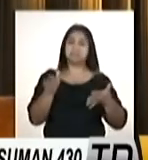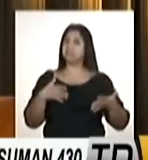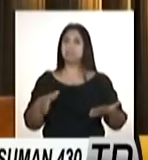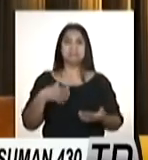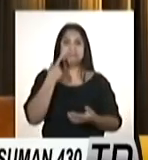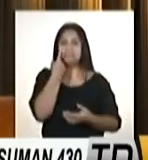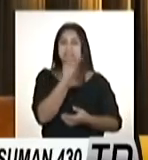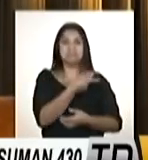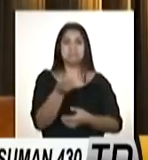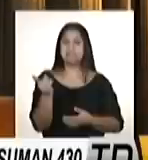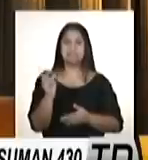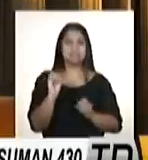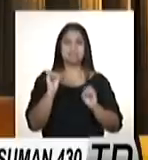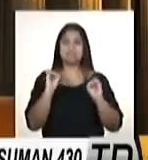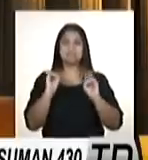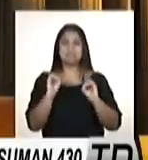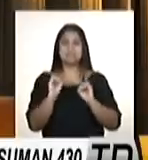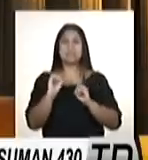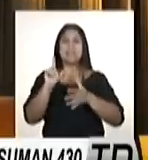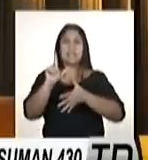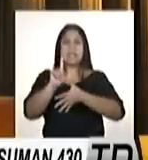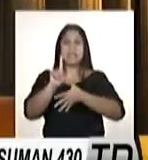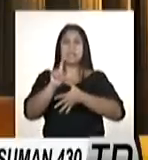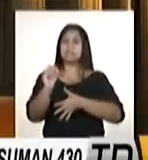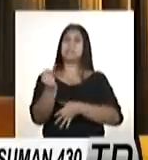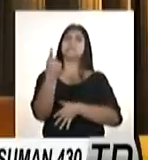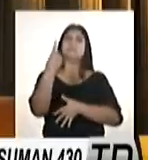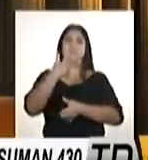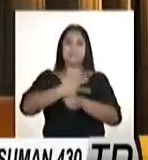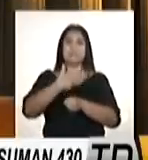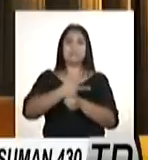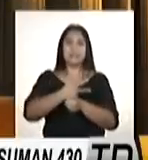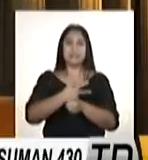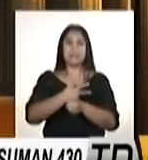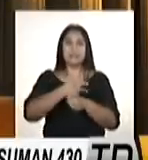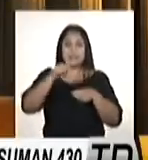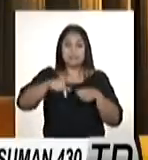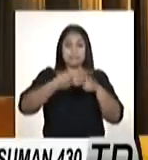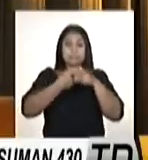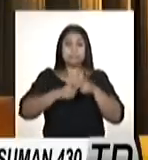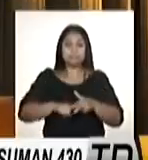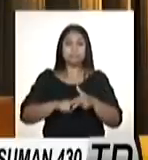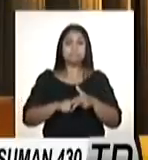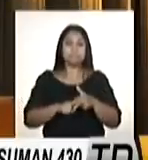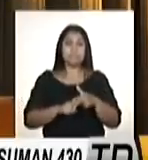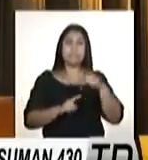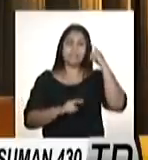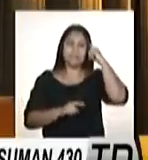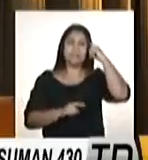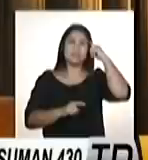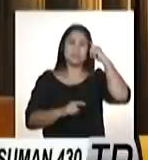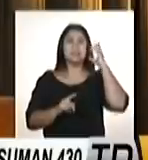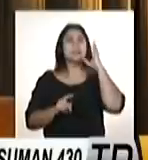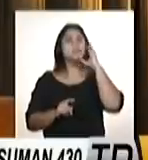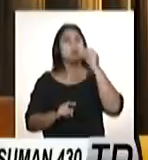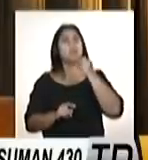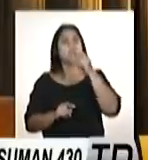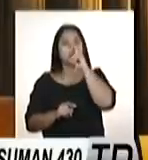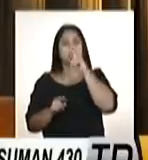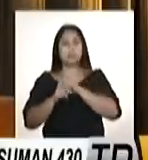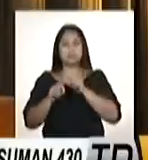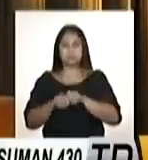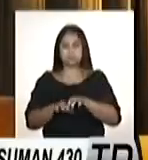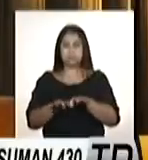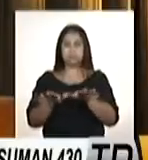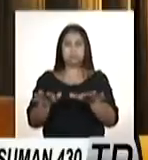pero no lo hemos encontrado nosotros en los anales de Latinoamérica. Este principio va a tener mucho sentido, sobre todo porque le va a